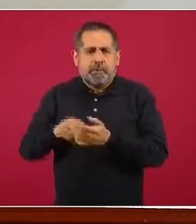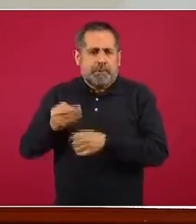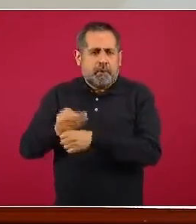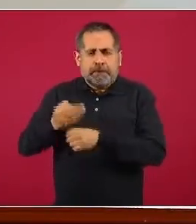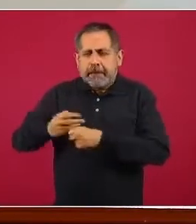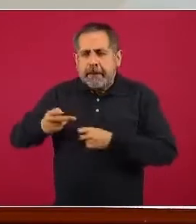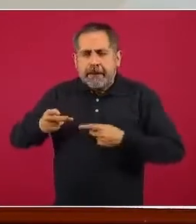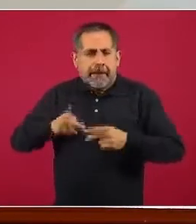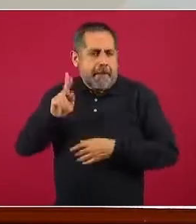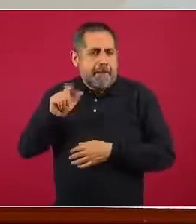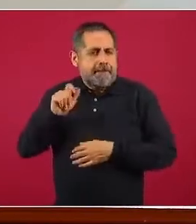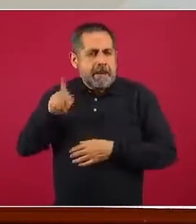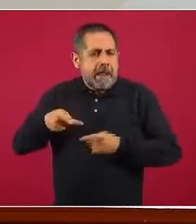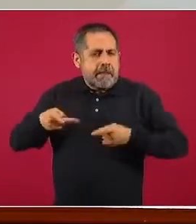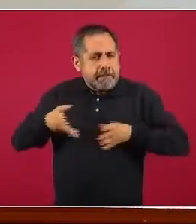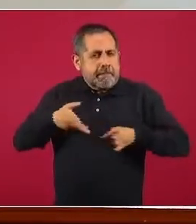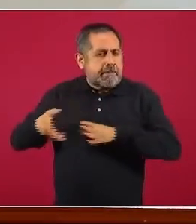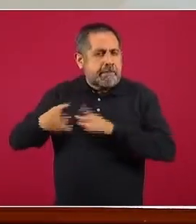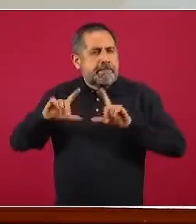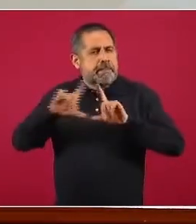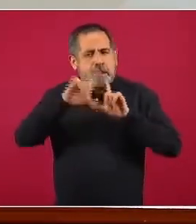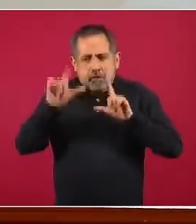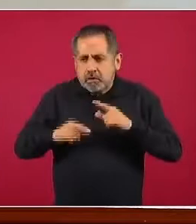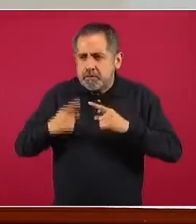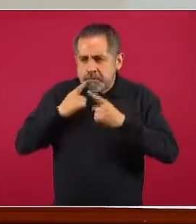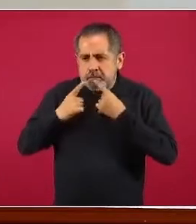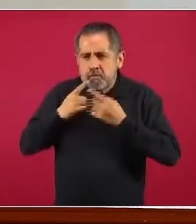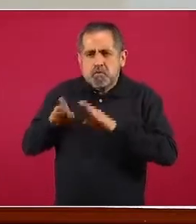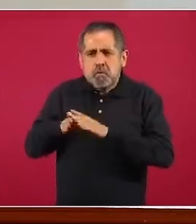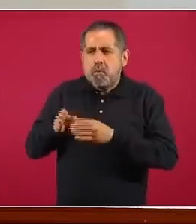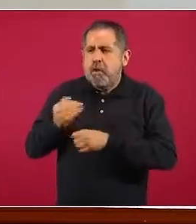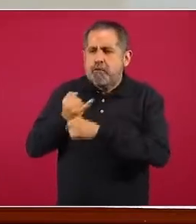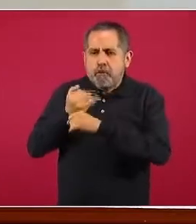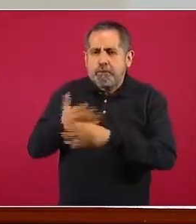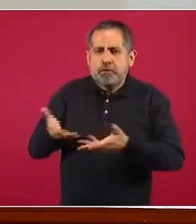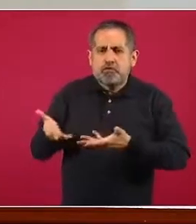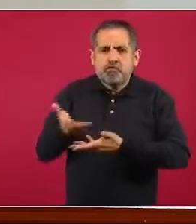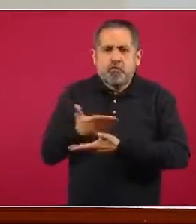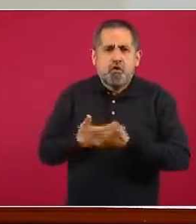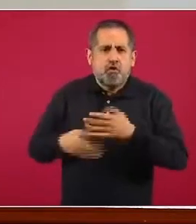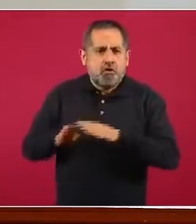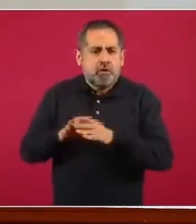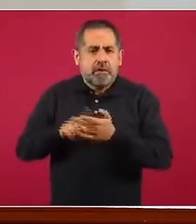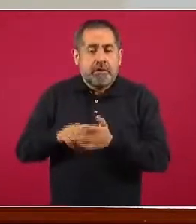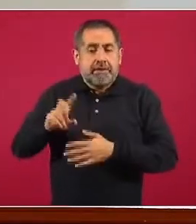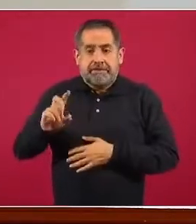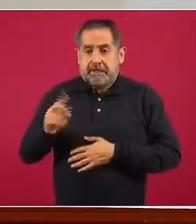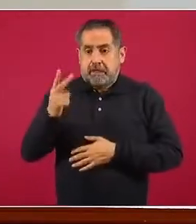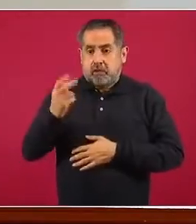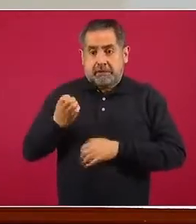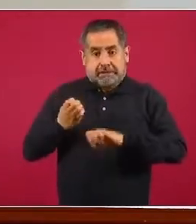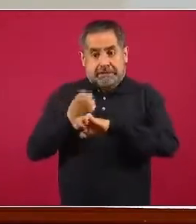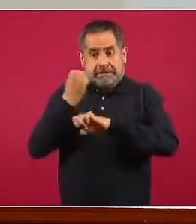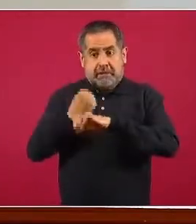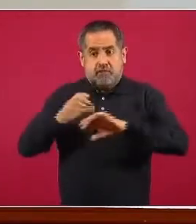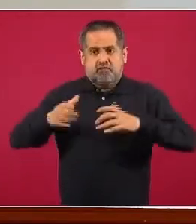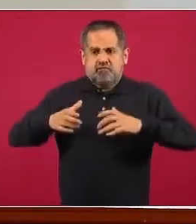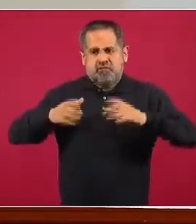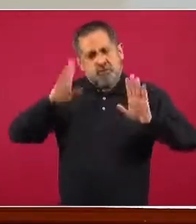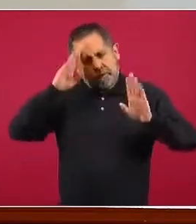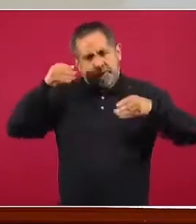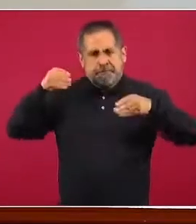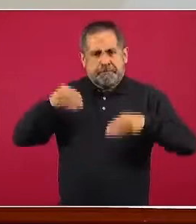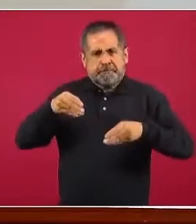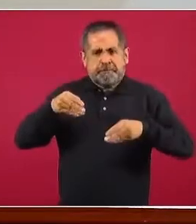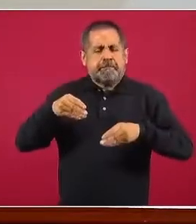nivel nacional, se revisa la información que ocurre en cada una de las 32 entidades federativas, se focaliza